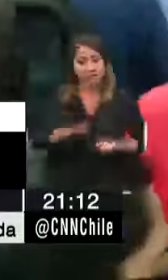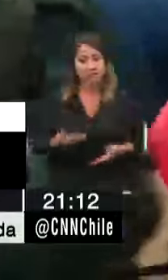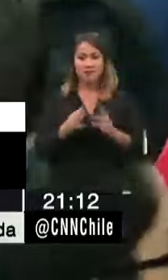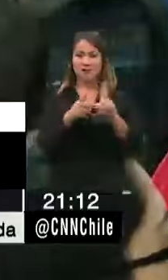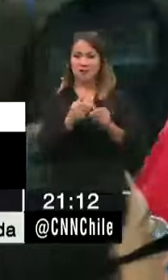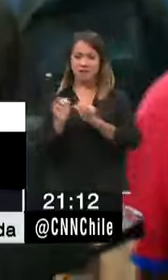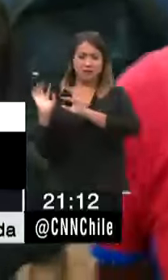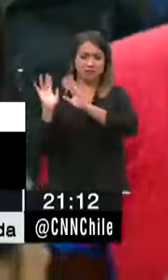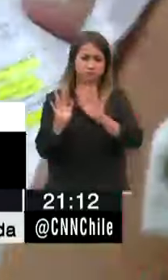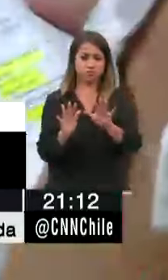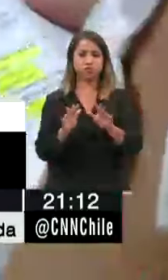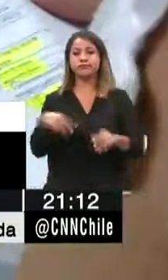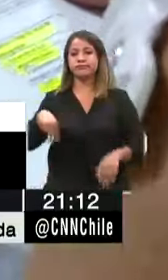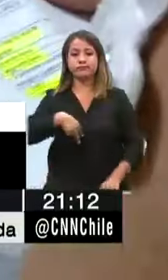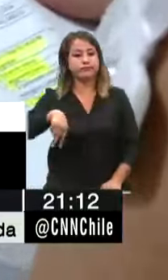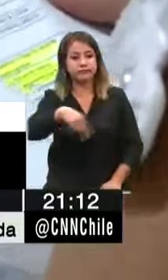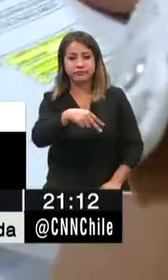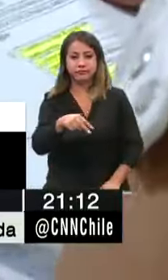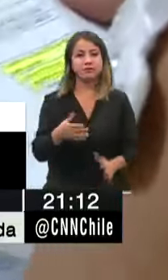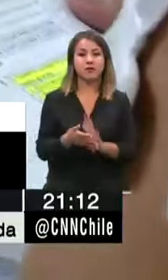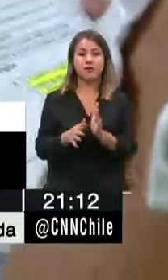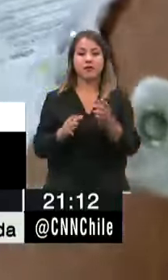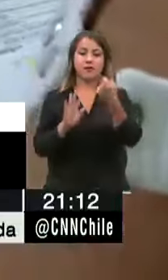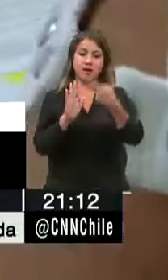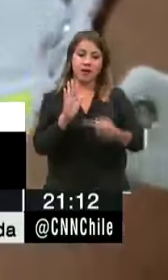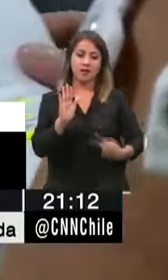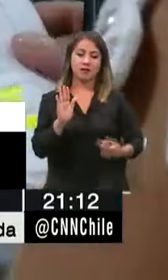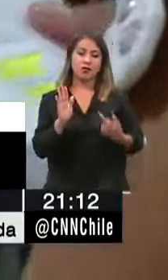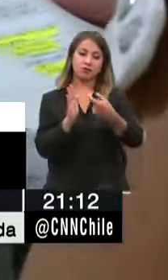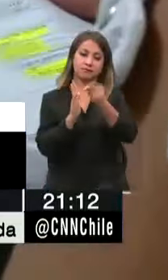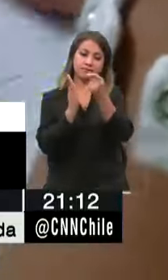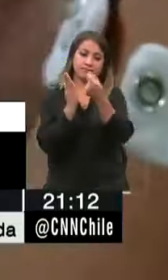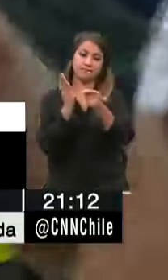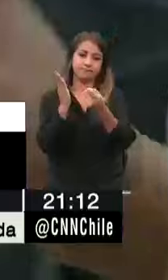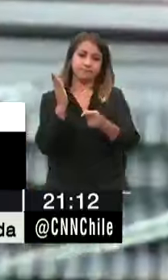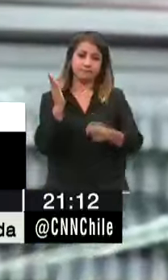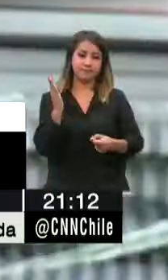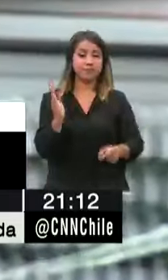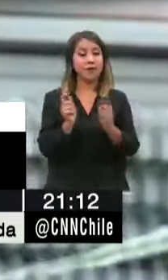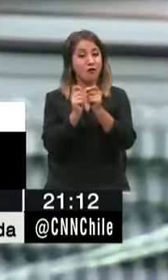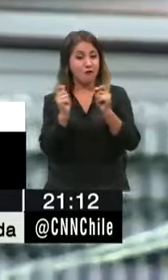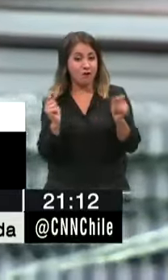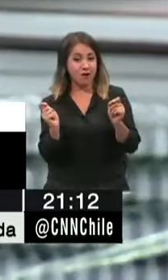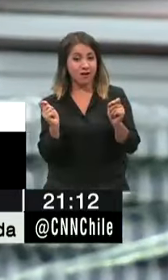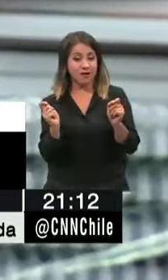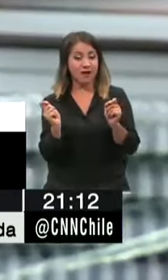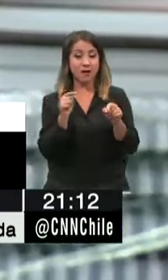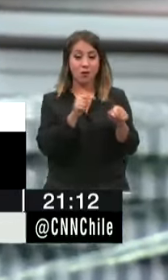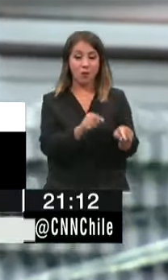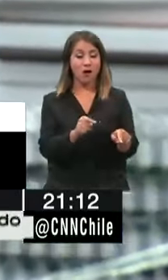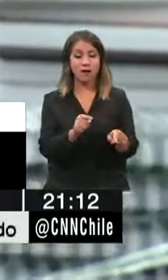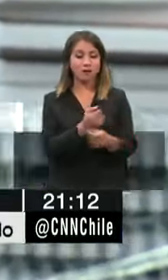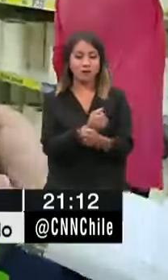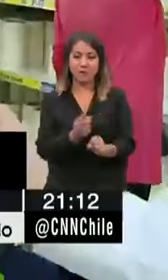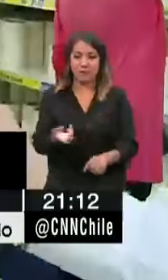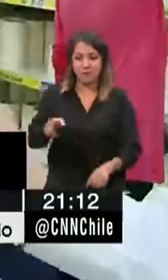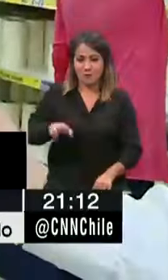ya recorren cada pasillo para completar la famosa lista de materiales, teniendo en cuenta que ofertas como estas puede que no se vuelvan a